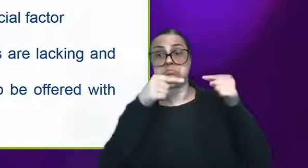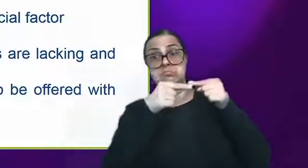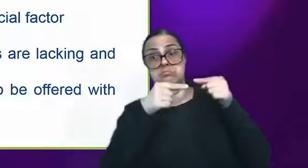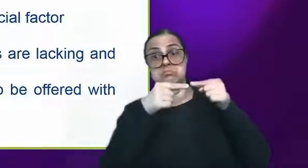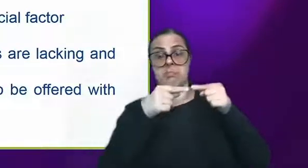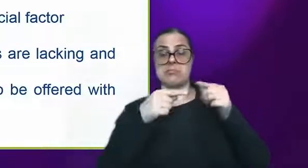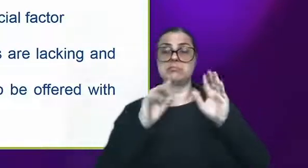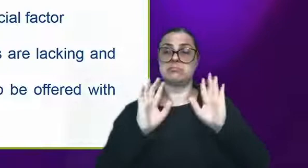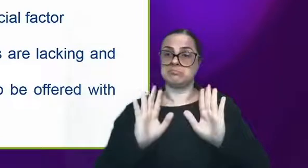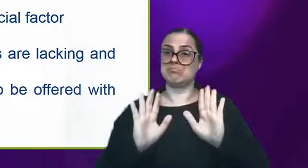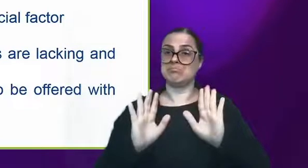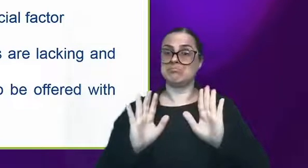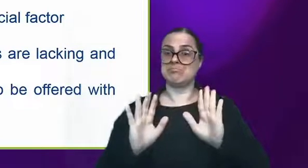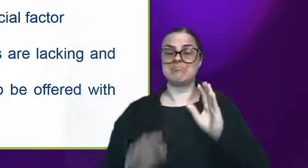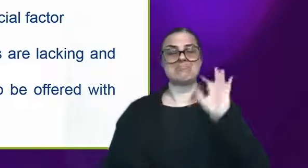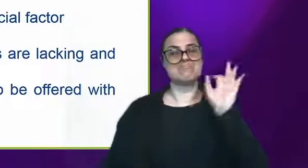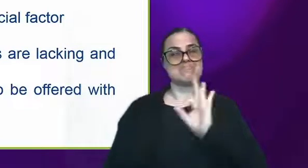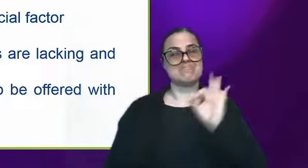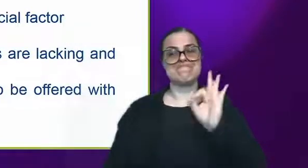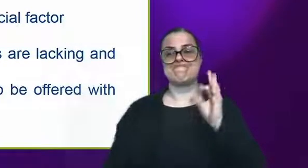outcome en las distintas